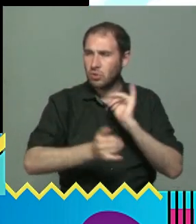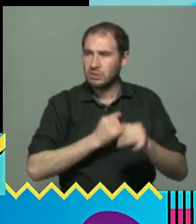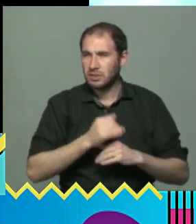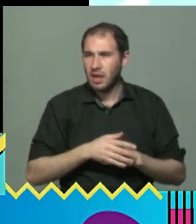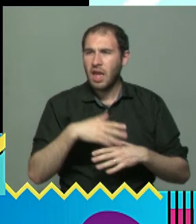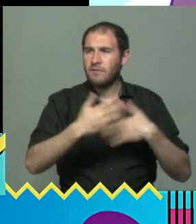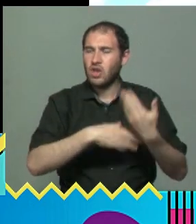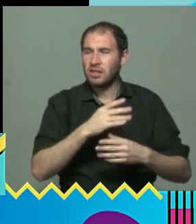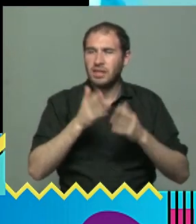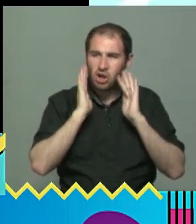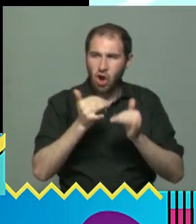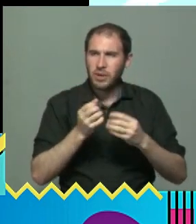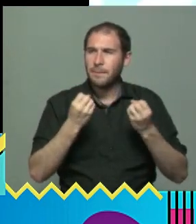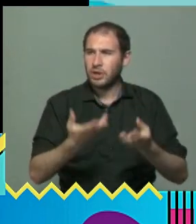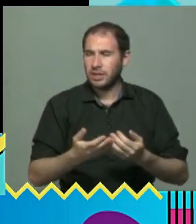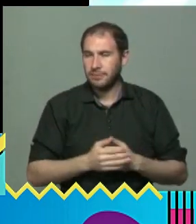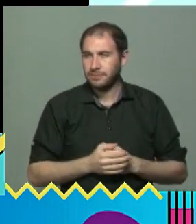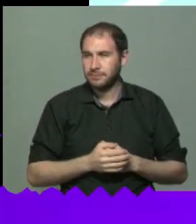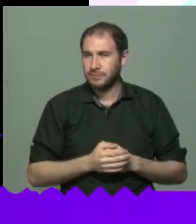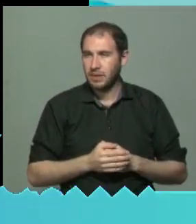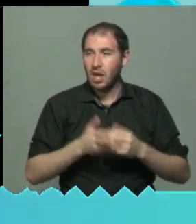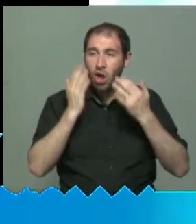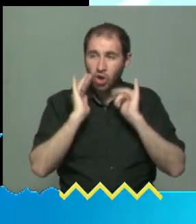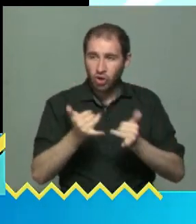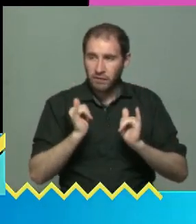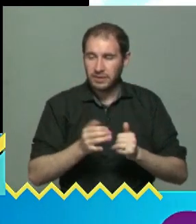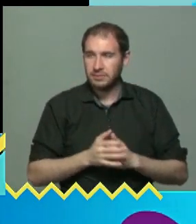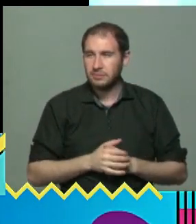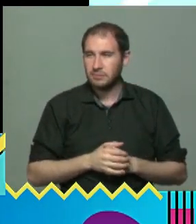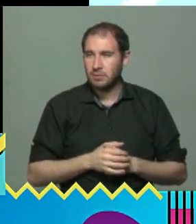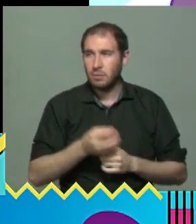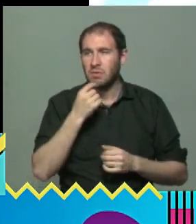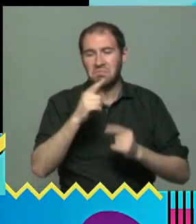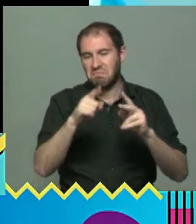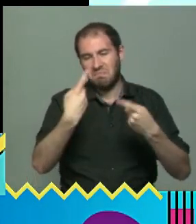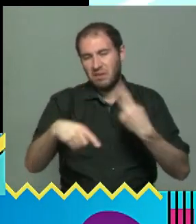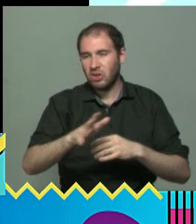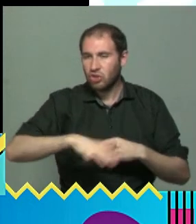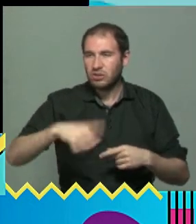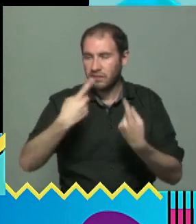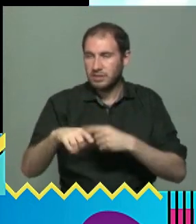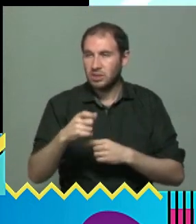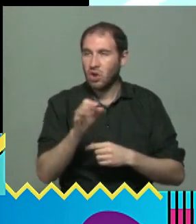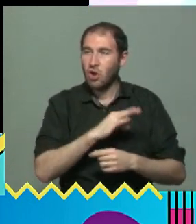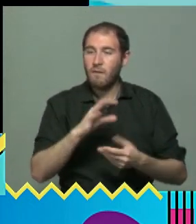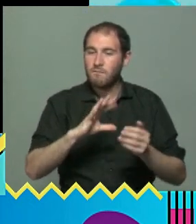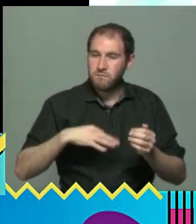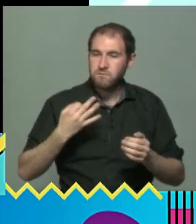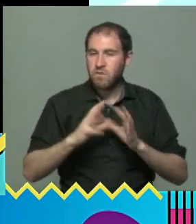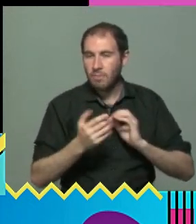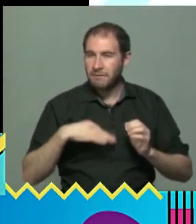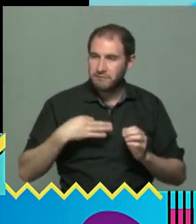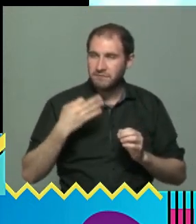la violencia adolescente. ¿Por qué? Porque hay adolescentes que por distintas circunstancias, a lo mejor por su propia forma de vida,